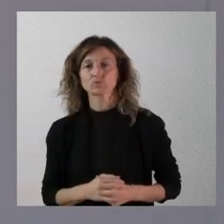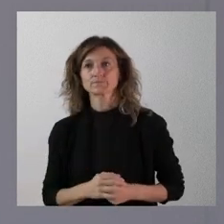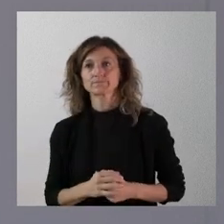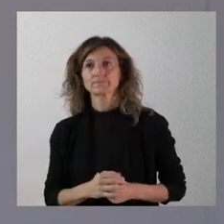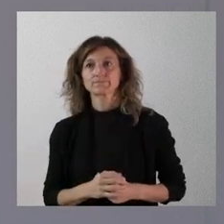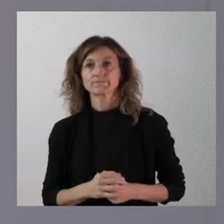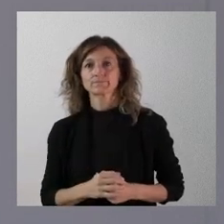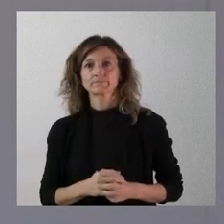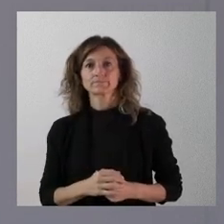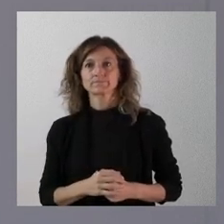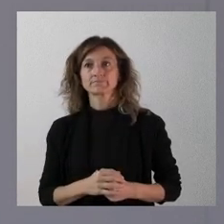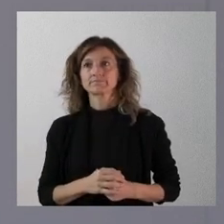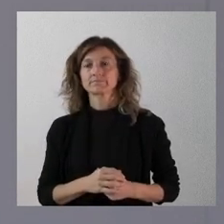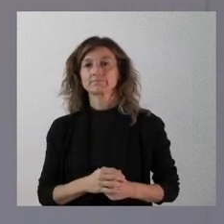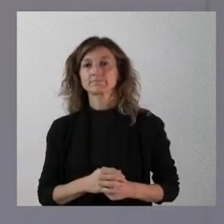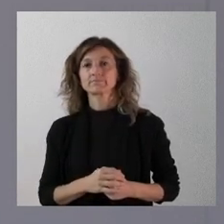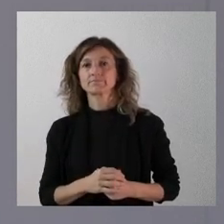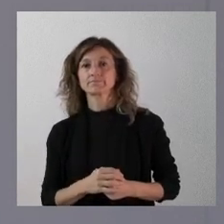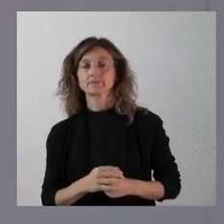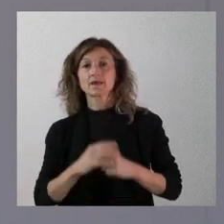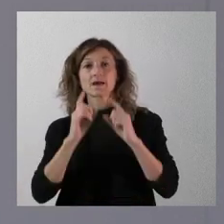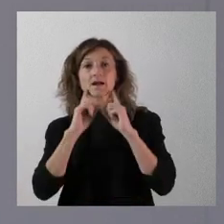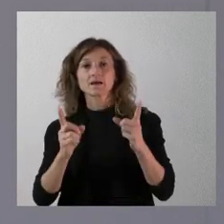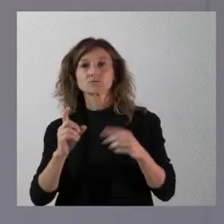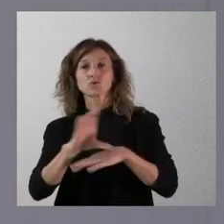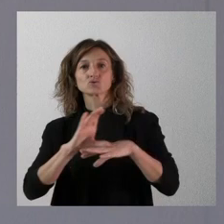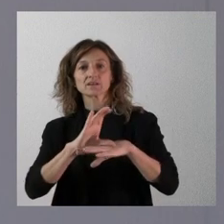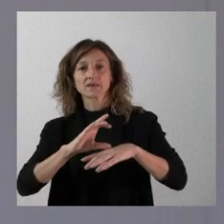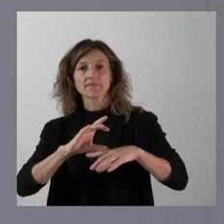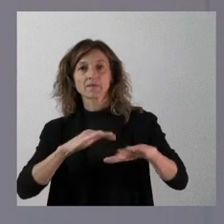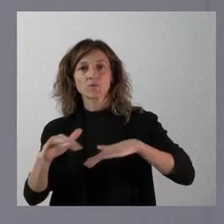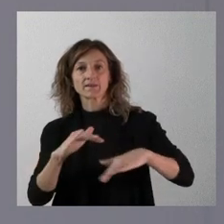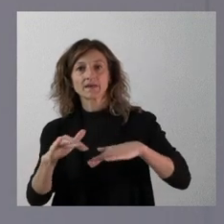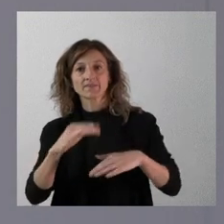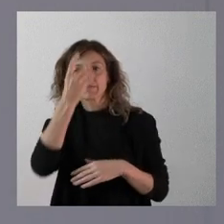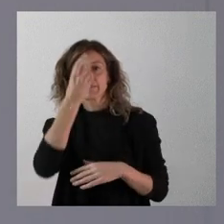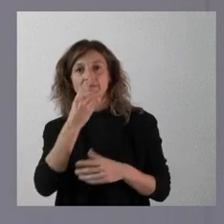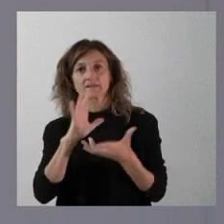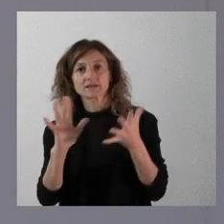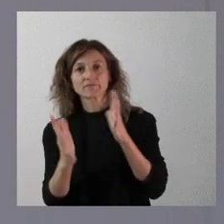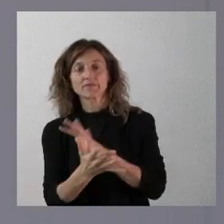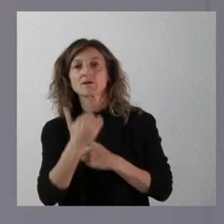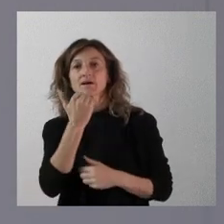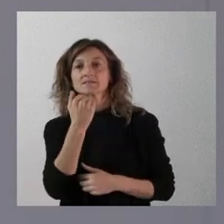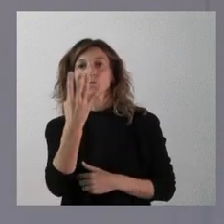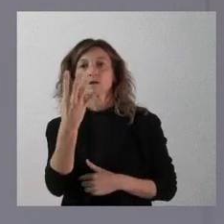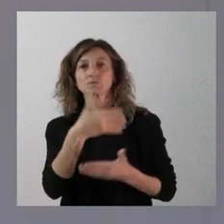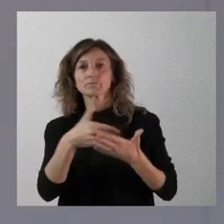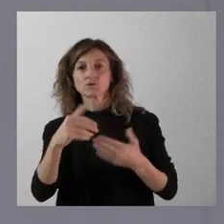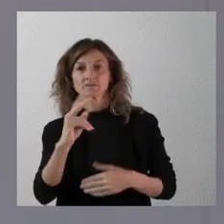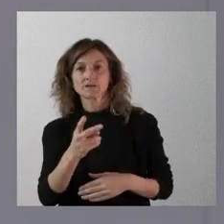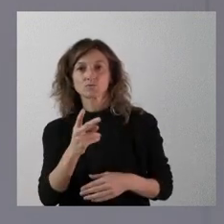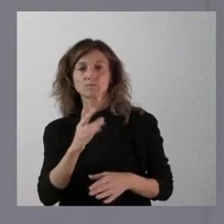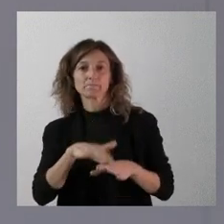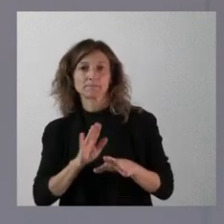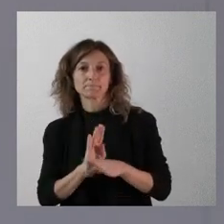en el caso de la consejería de movilidad y transformación digital casi 4 millones de euros para el mantenimiento